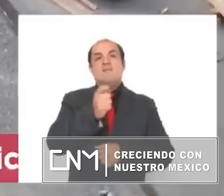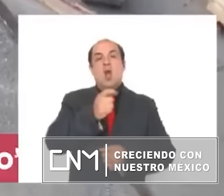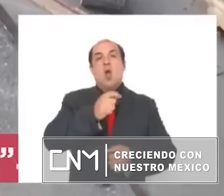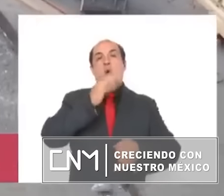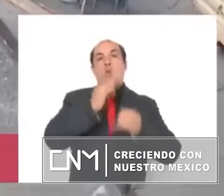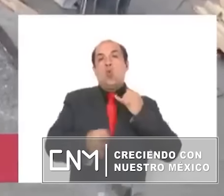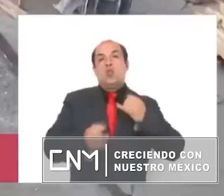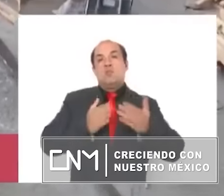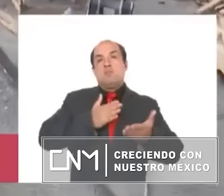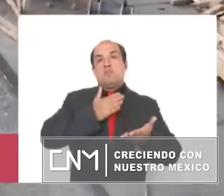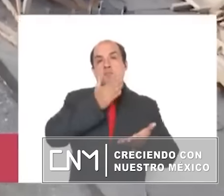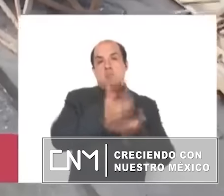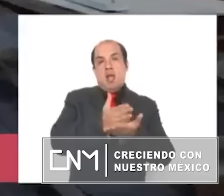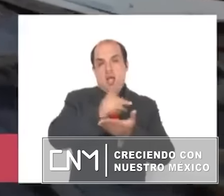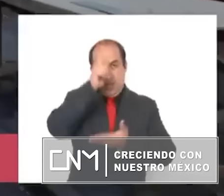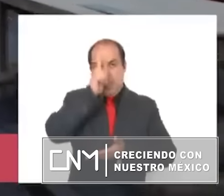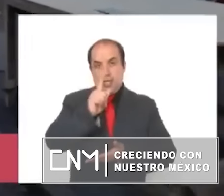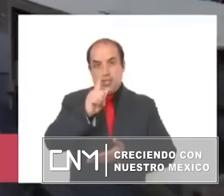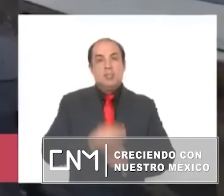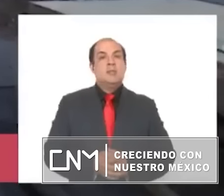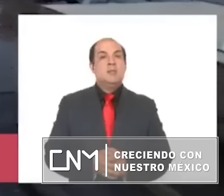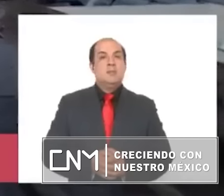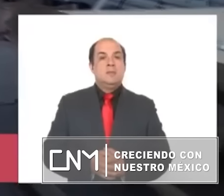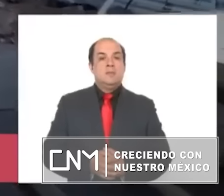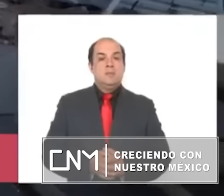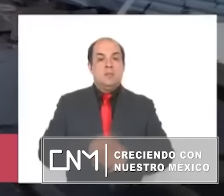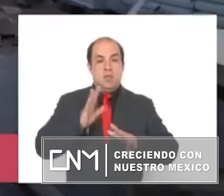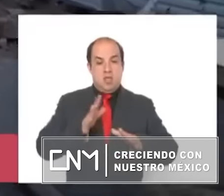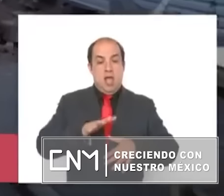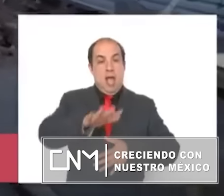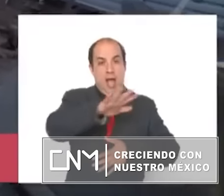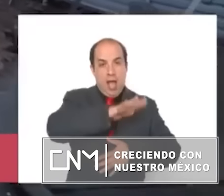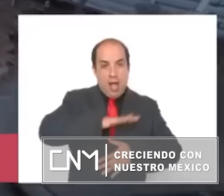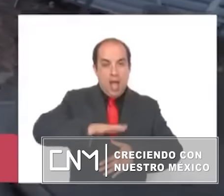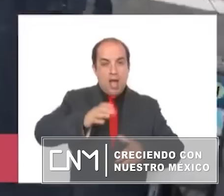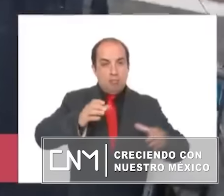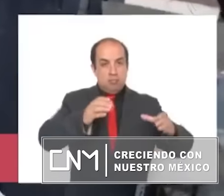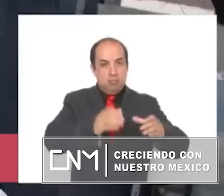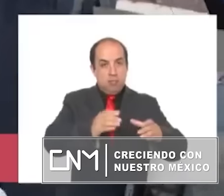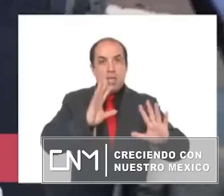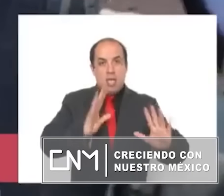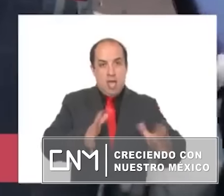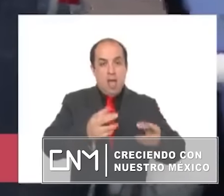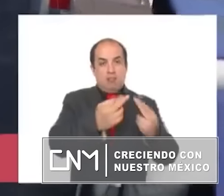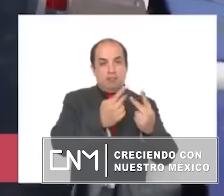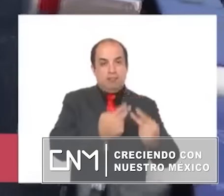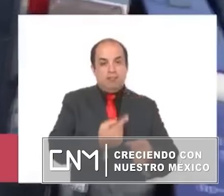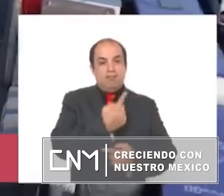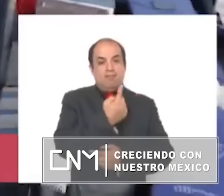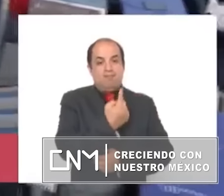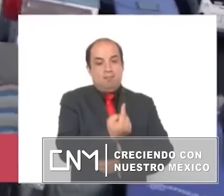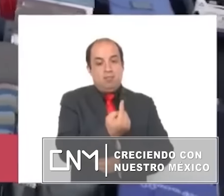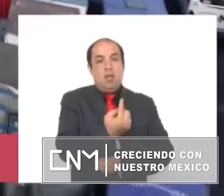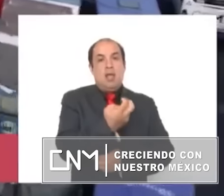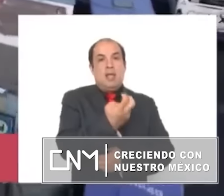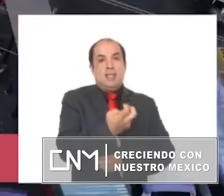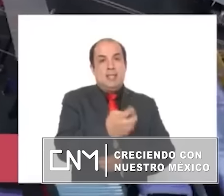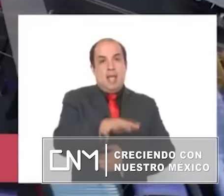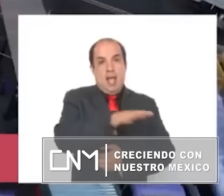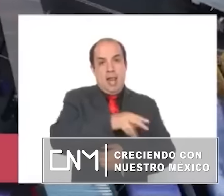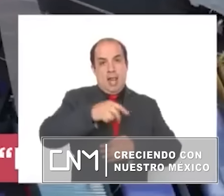es la estación terminal tasqueña, ya está confinada la zona, ya se demolió una